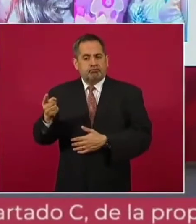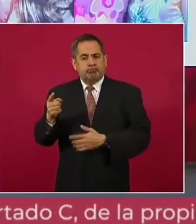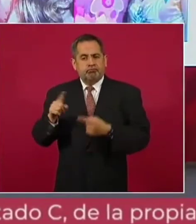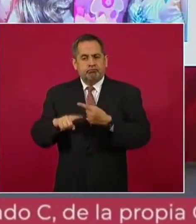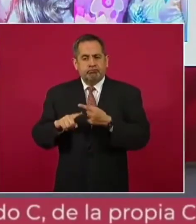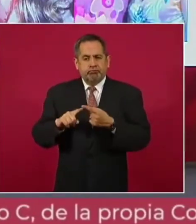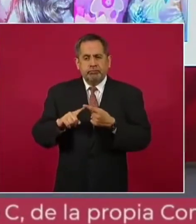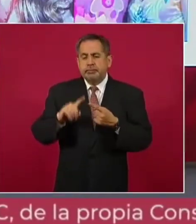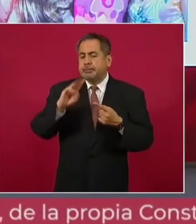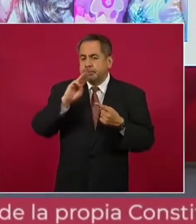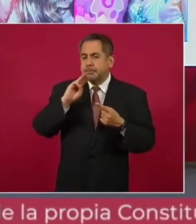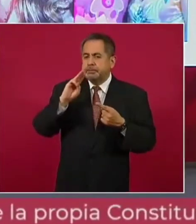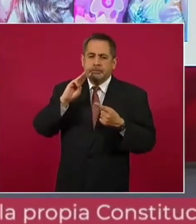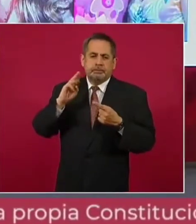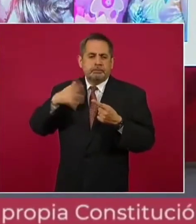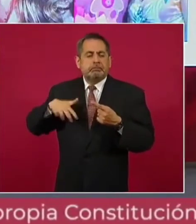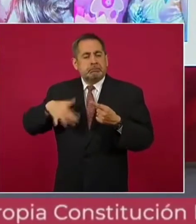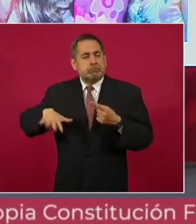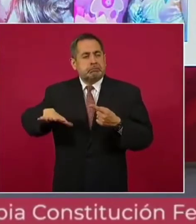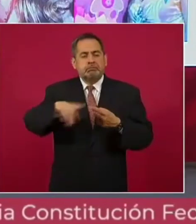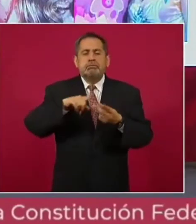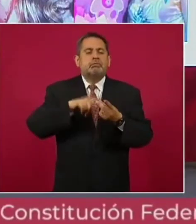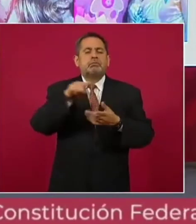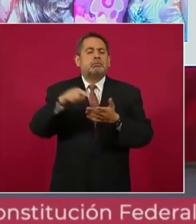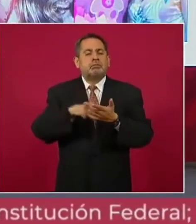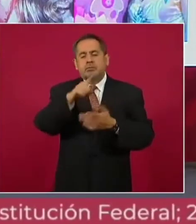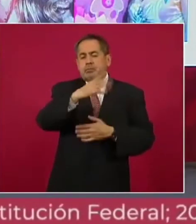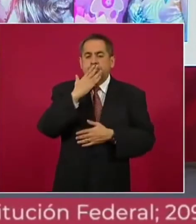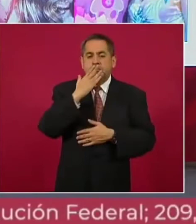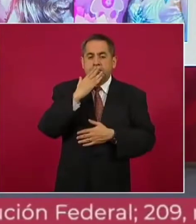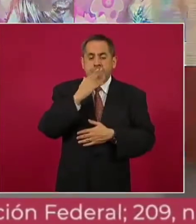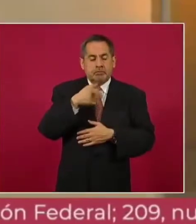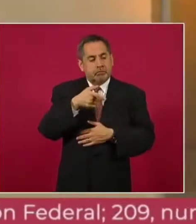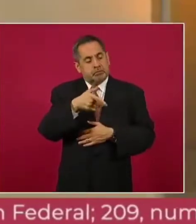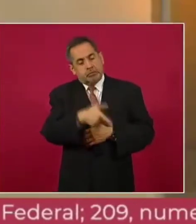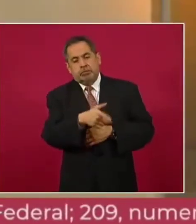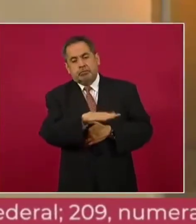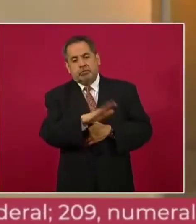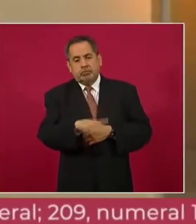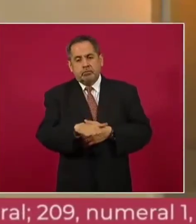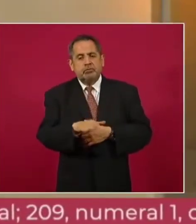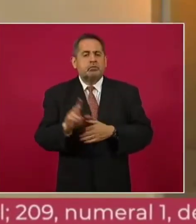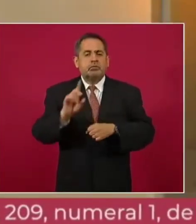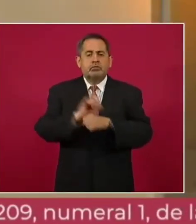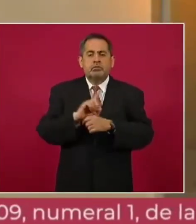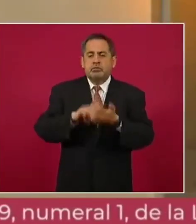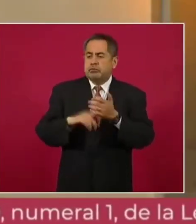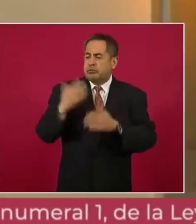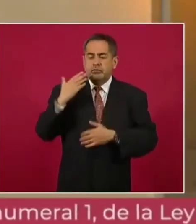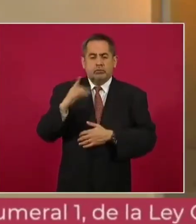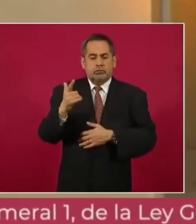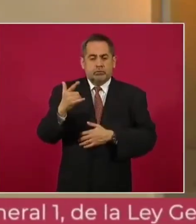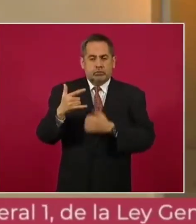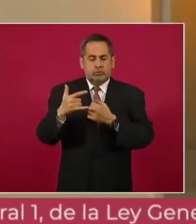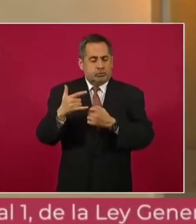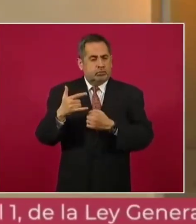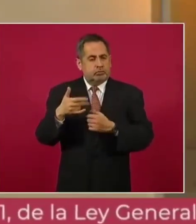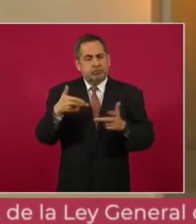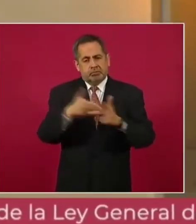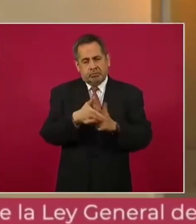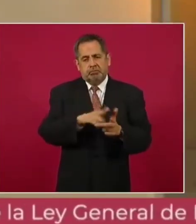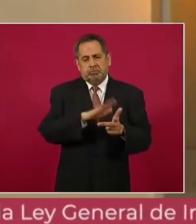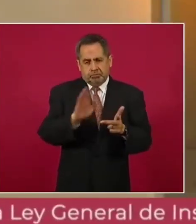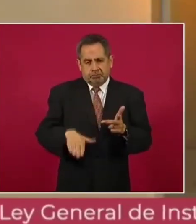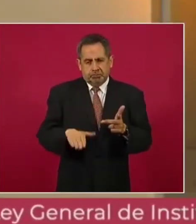buscadoras de sonora quien fue privada de su vida el 15 de julio pasado ya están